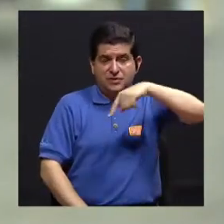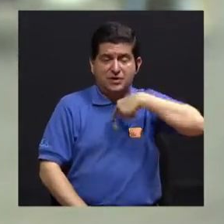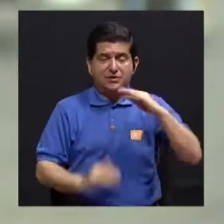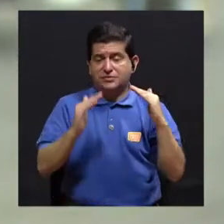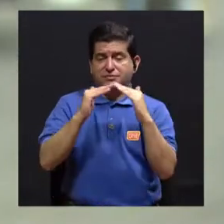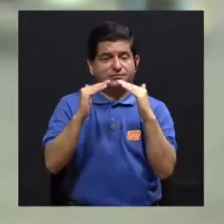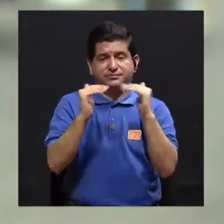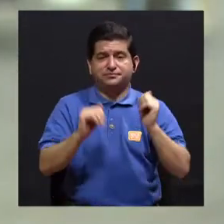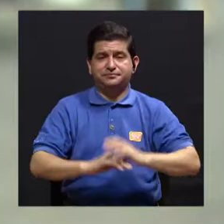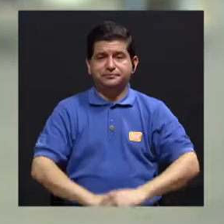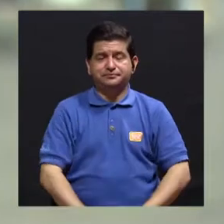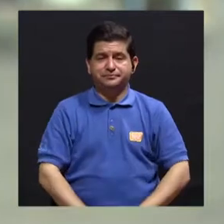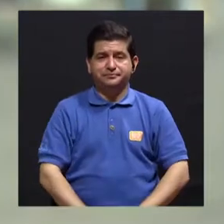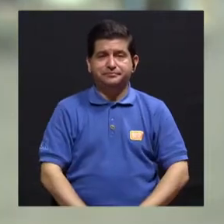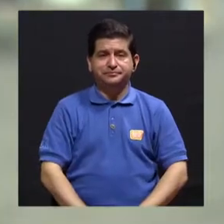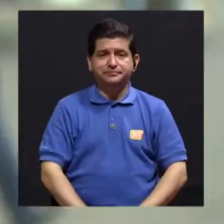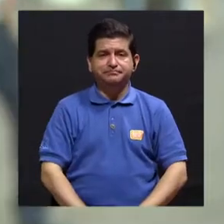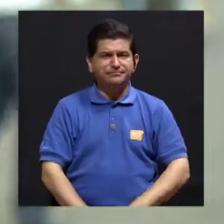a habitar.